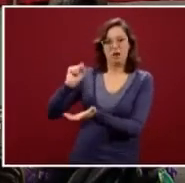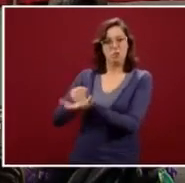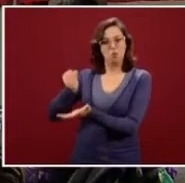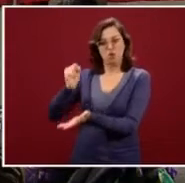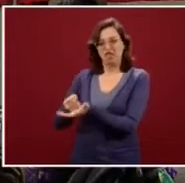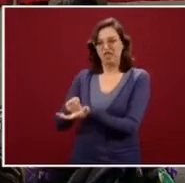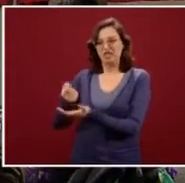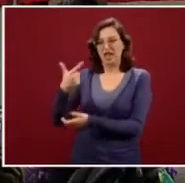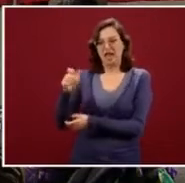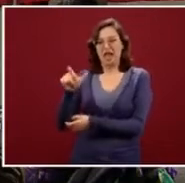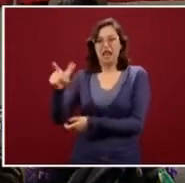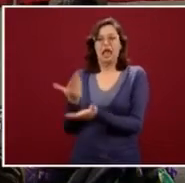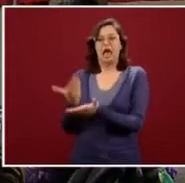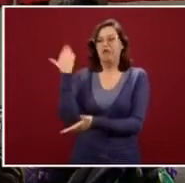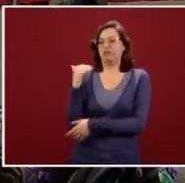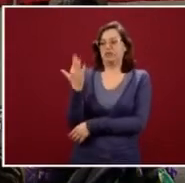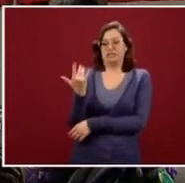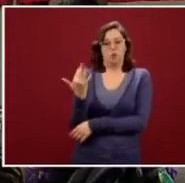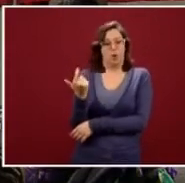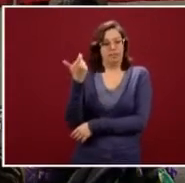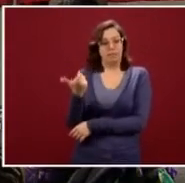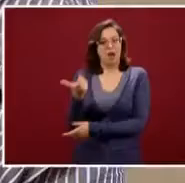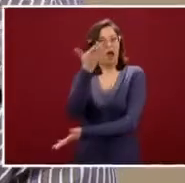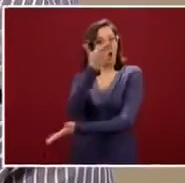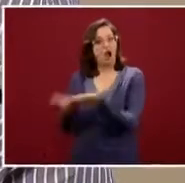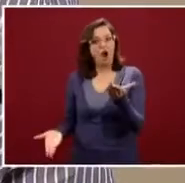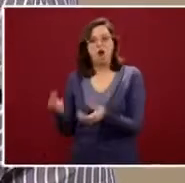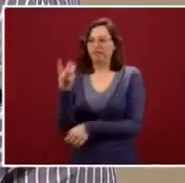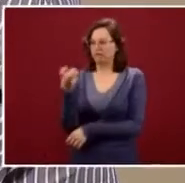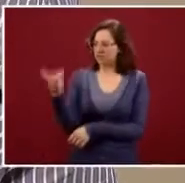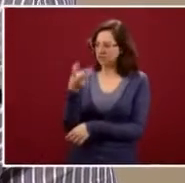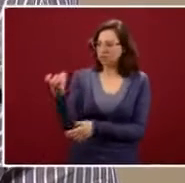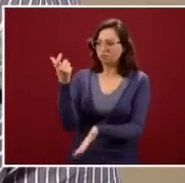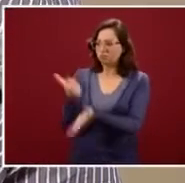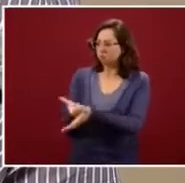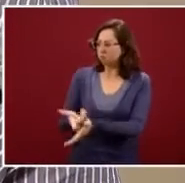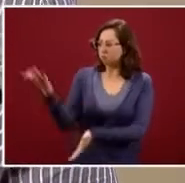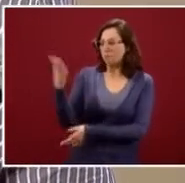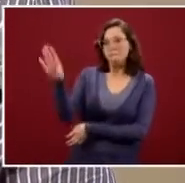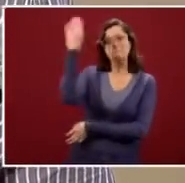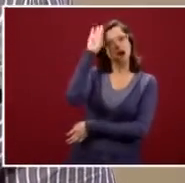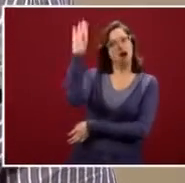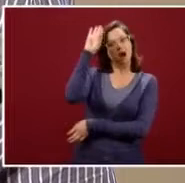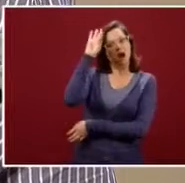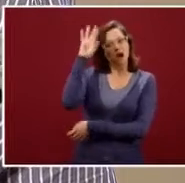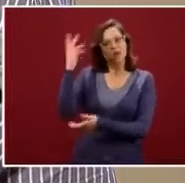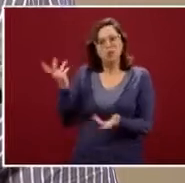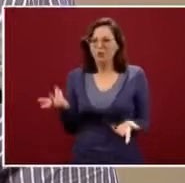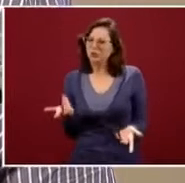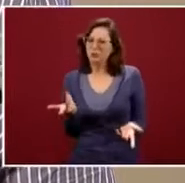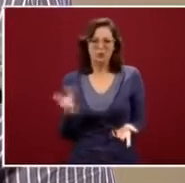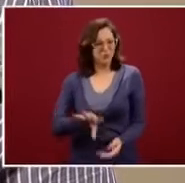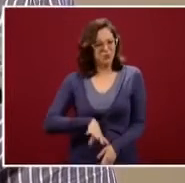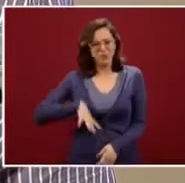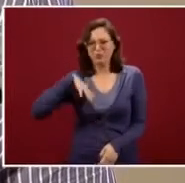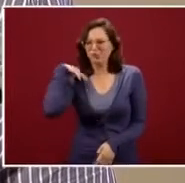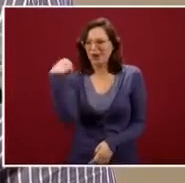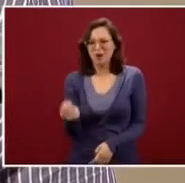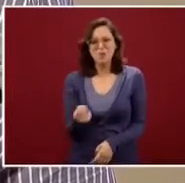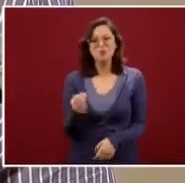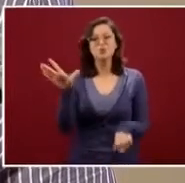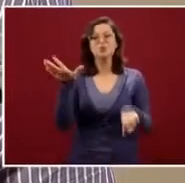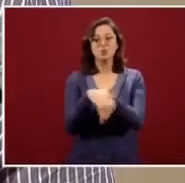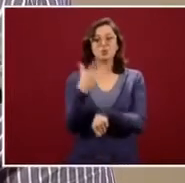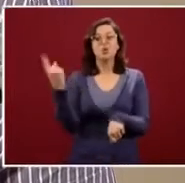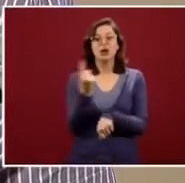antes costaban 50 pesos, hoy se están vendiendo a casi 300 pesos. Eso desde luego es un abuso porque